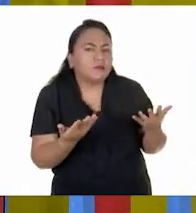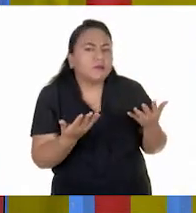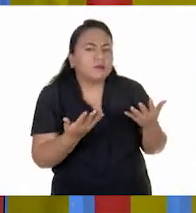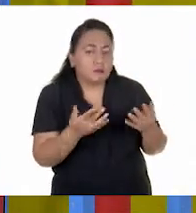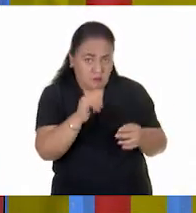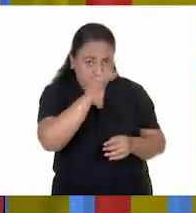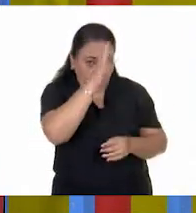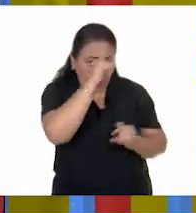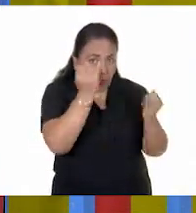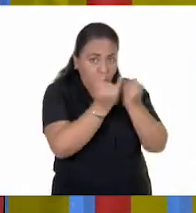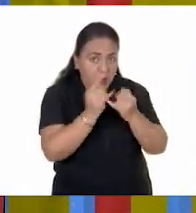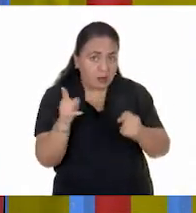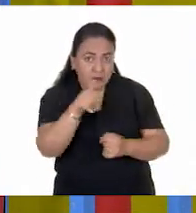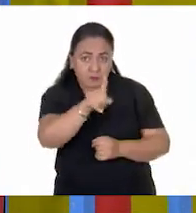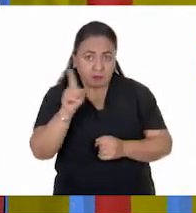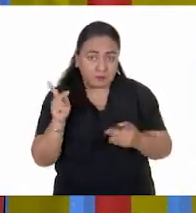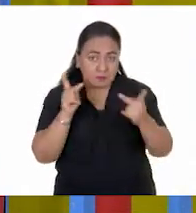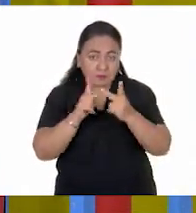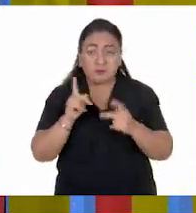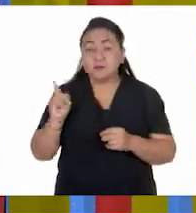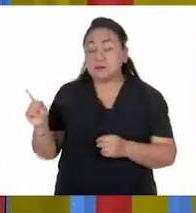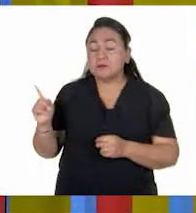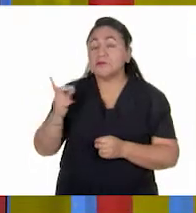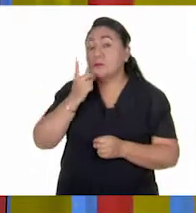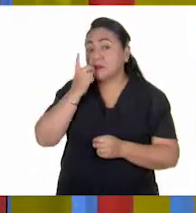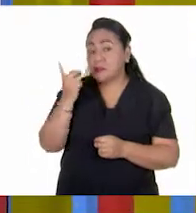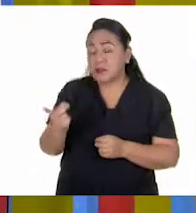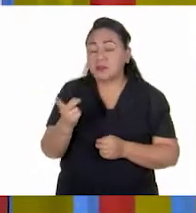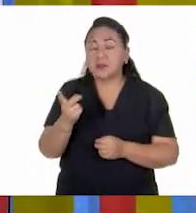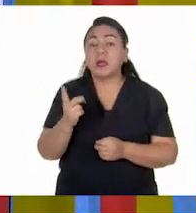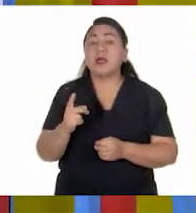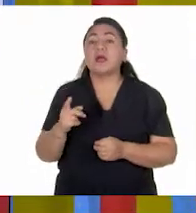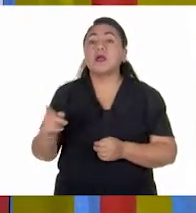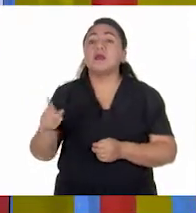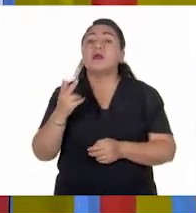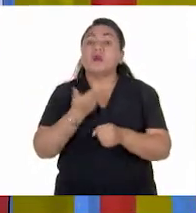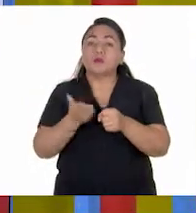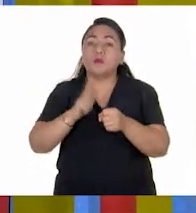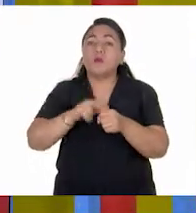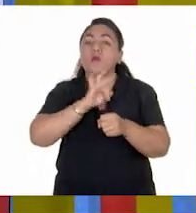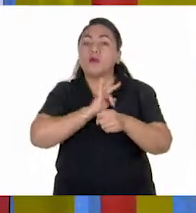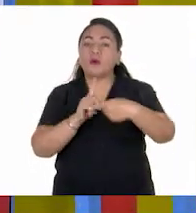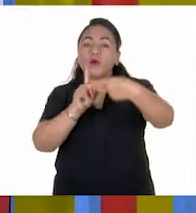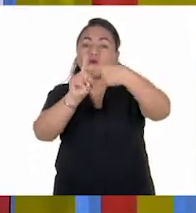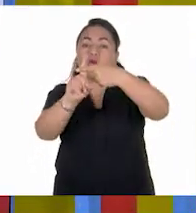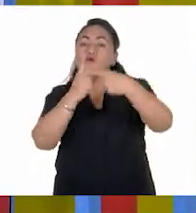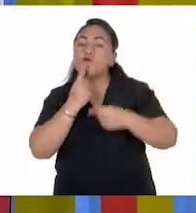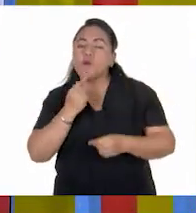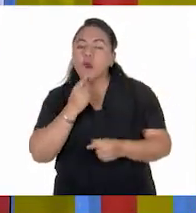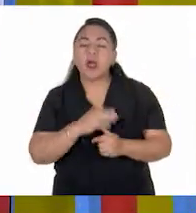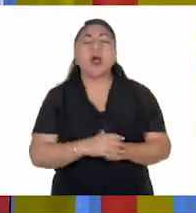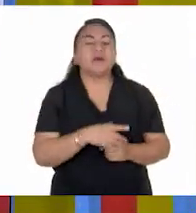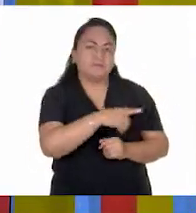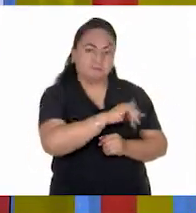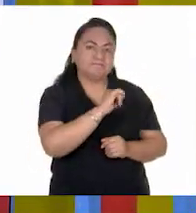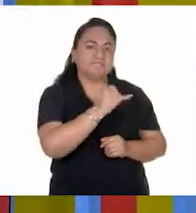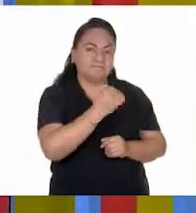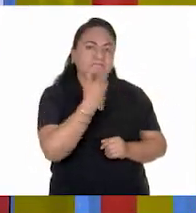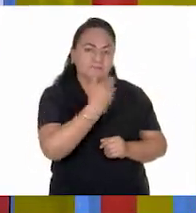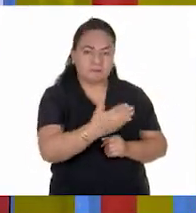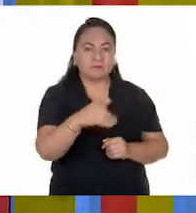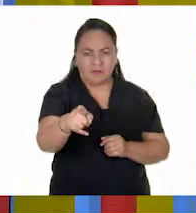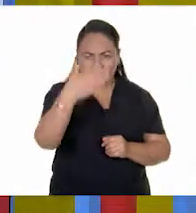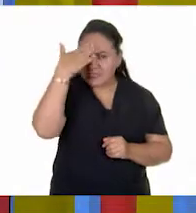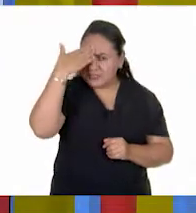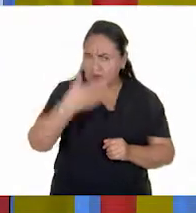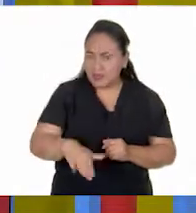¿Están de acuerdo en que Pili dice que con una cruz roja se puede representar? Y eso es correcto. ¿Ustedes sabían, por